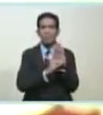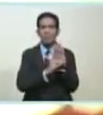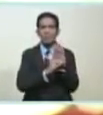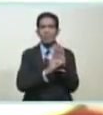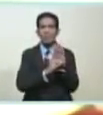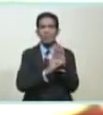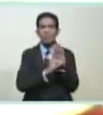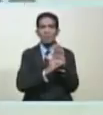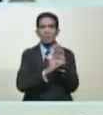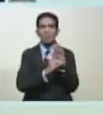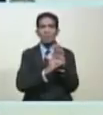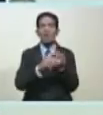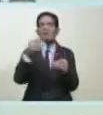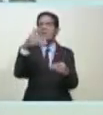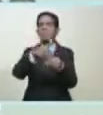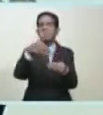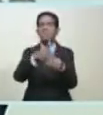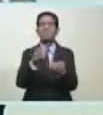¿No hacer elecciones?